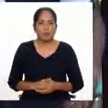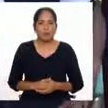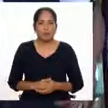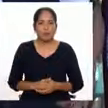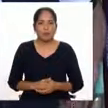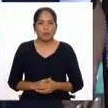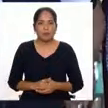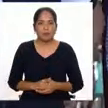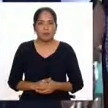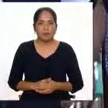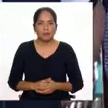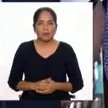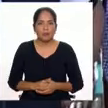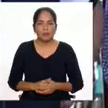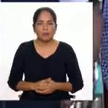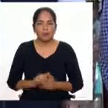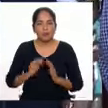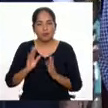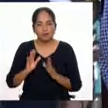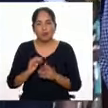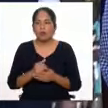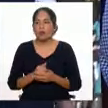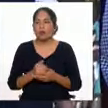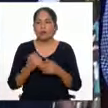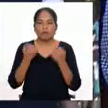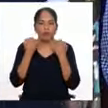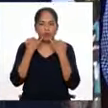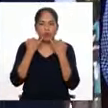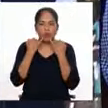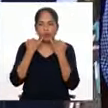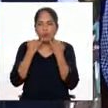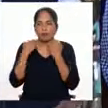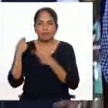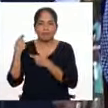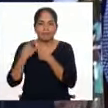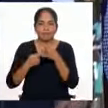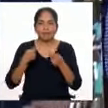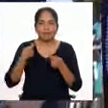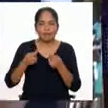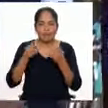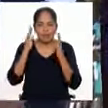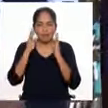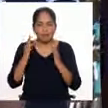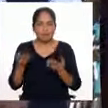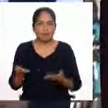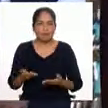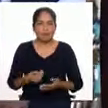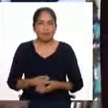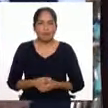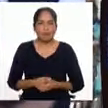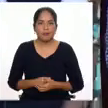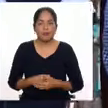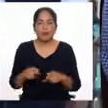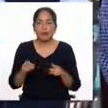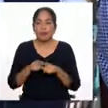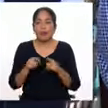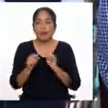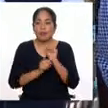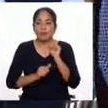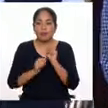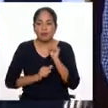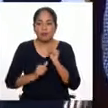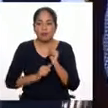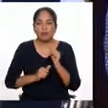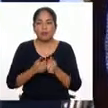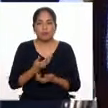a atenderlos en sus lenguas originarias. Además, con ese reconocimiento que nuestras hermanas mamitas,